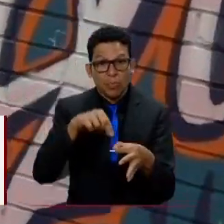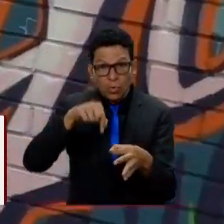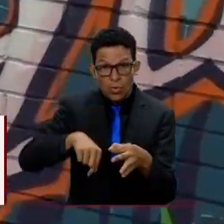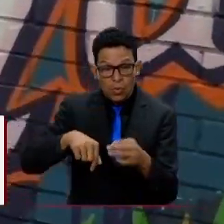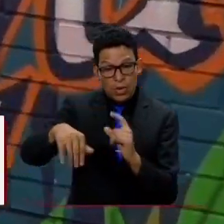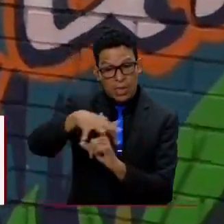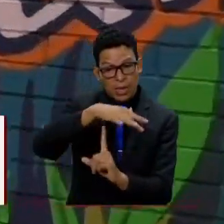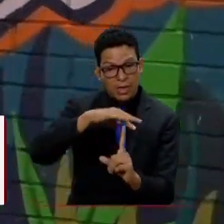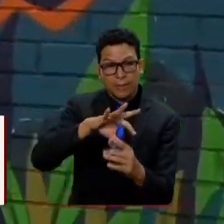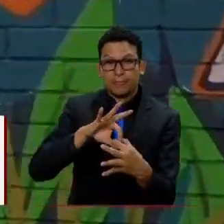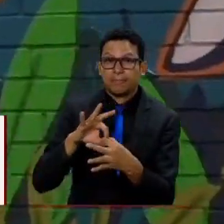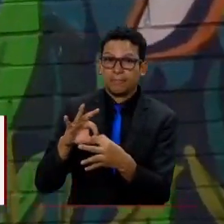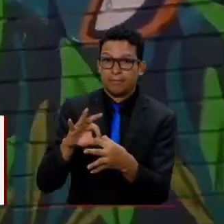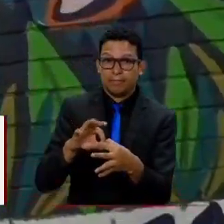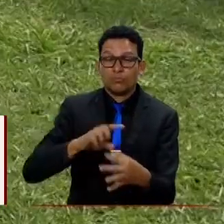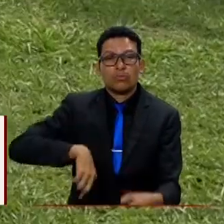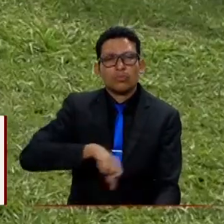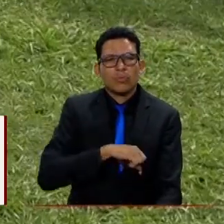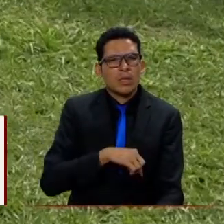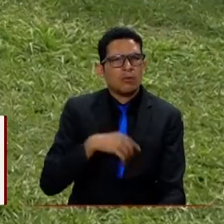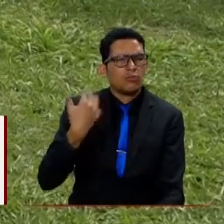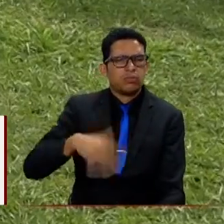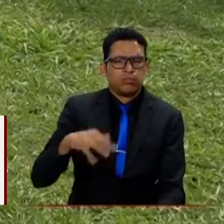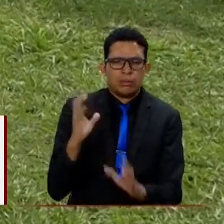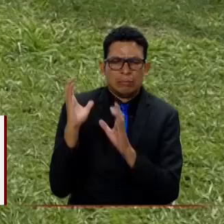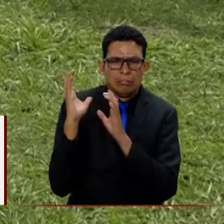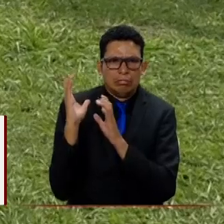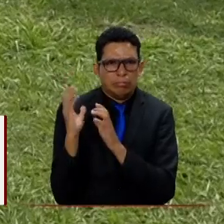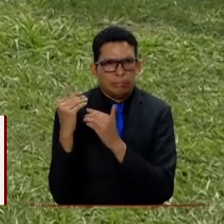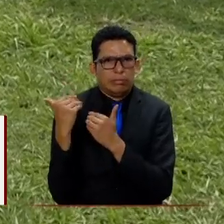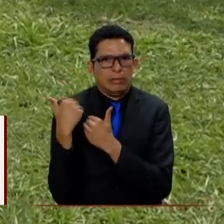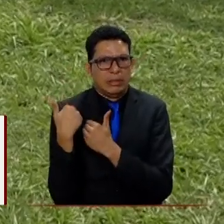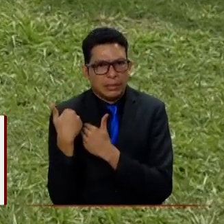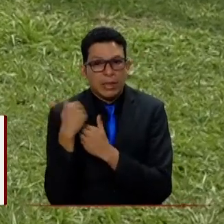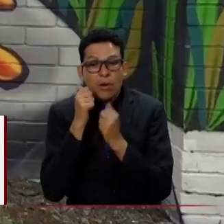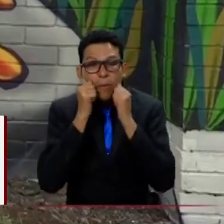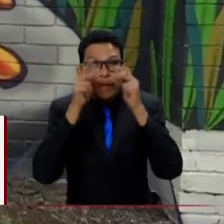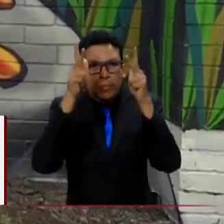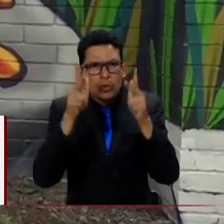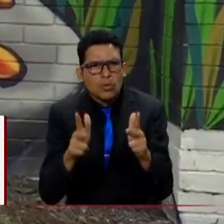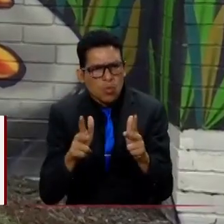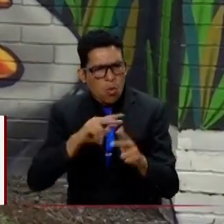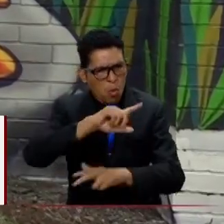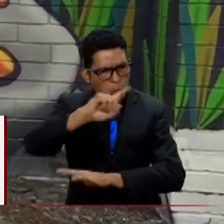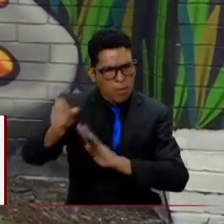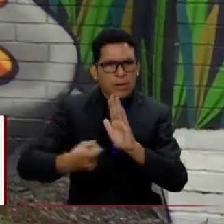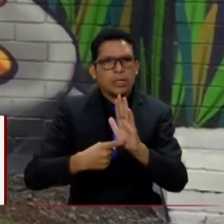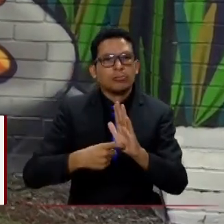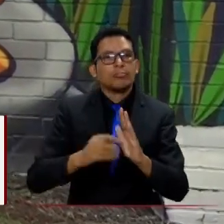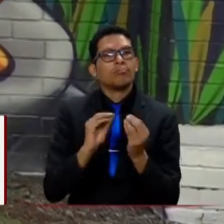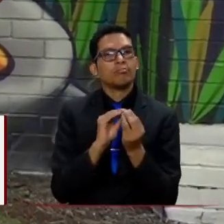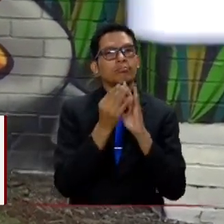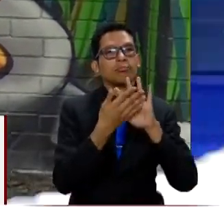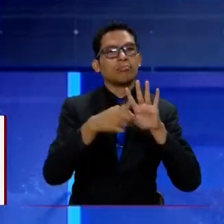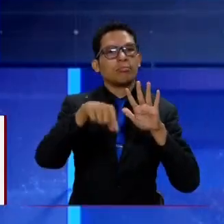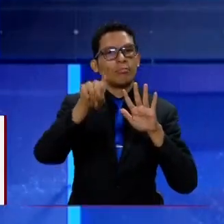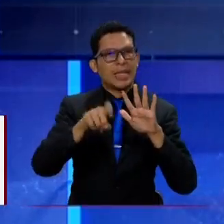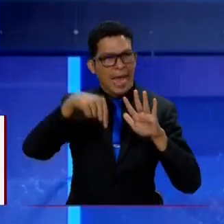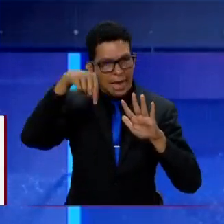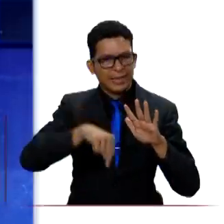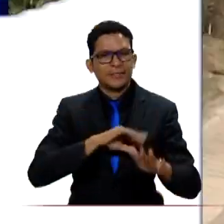ambiente nos une porque tenemos la grandísima responsabilidad ante la humanidad entera de ser la sede de la